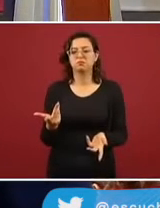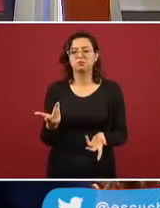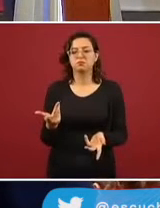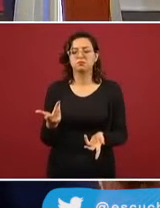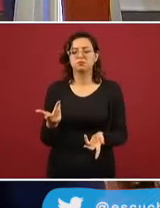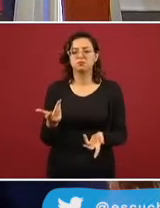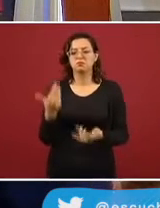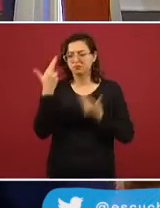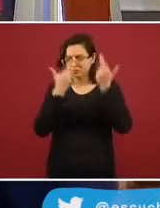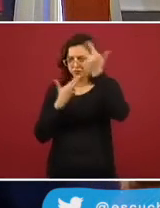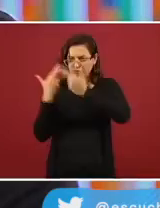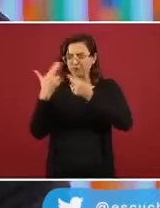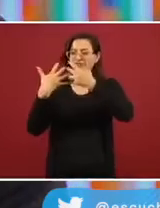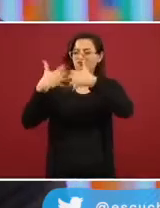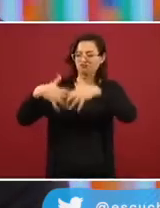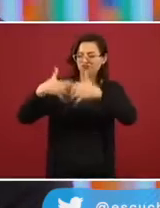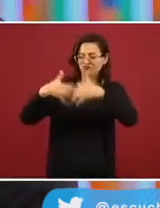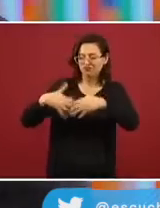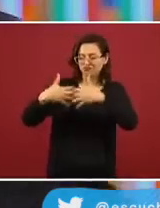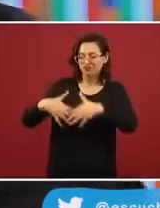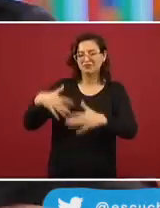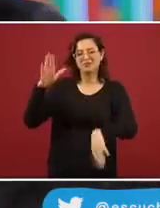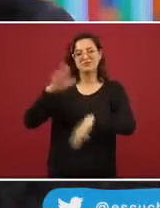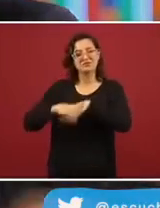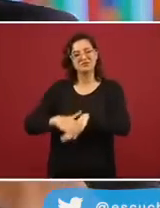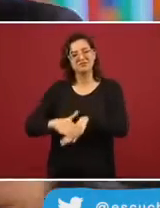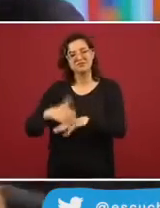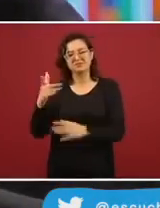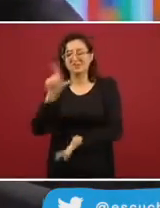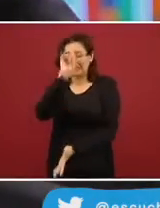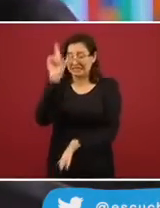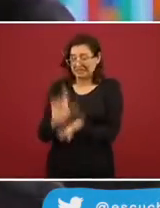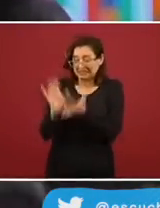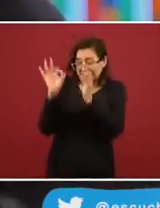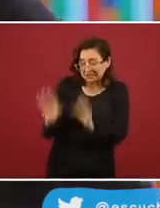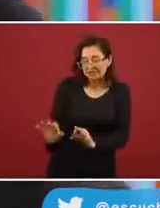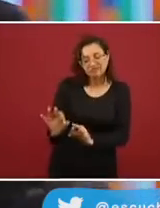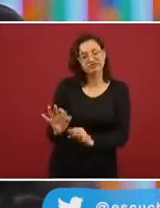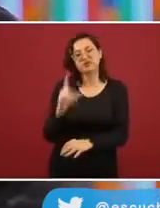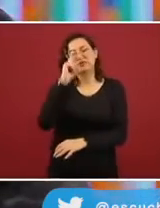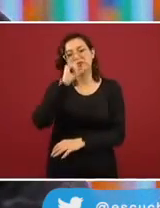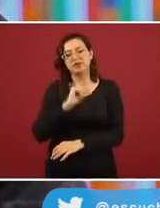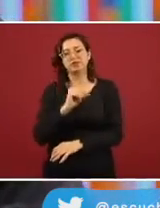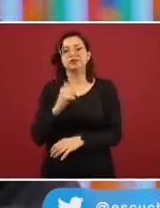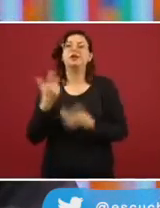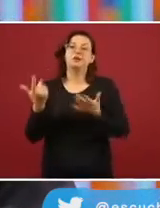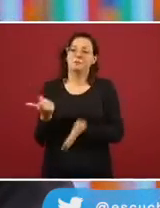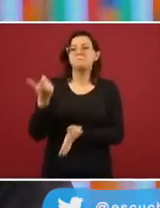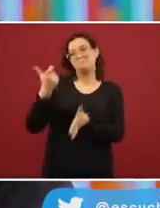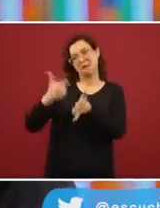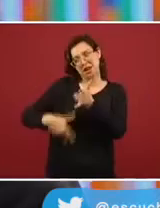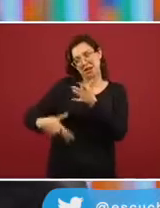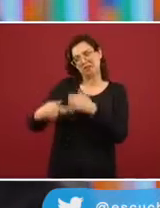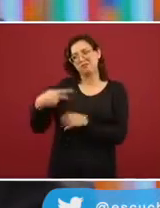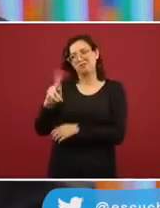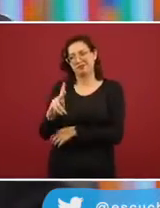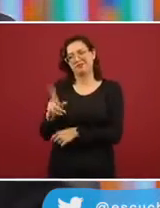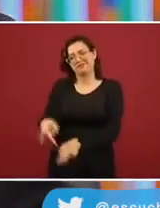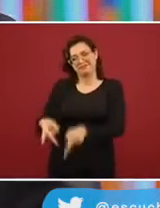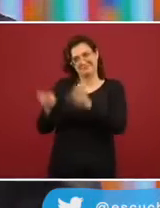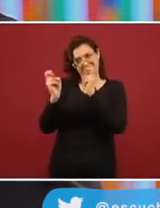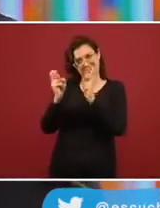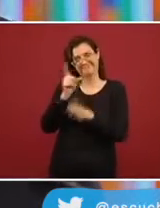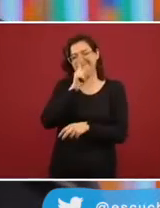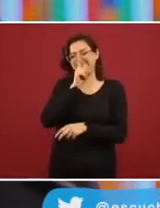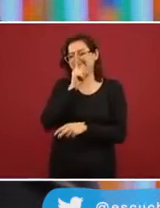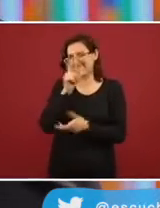a 20.41, gas LP en cilindros marca Grupo Tomsa a 20.32 por kilogramo, gas LP estacionario